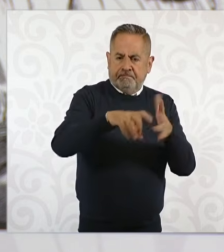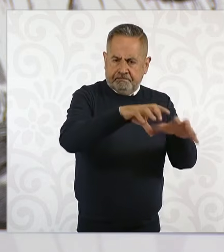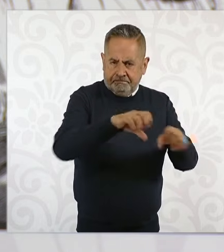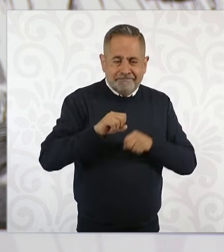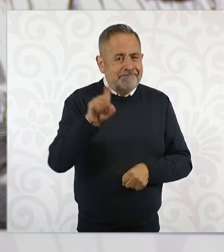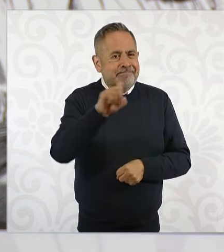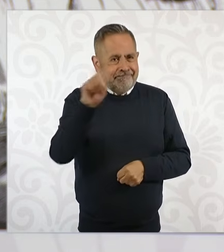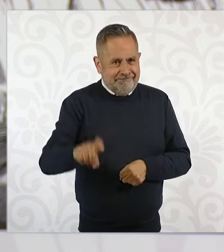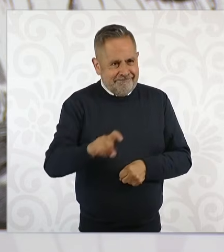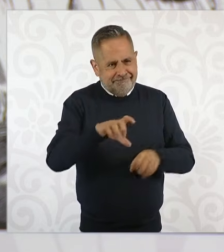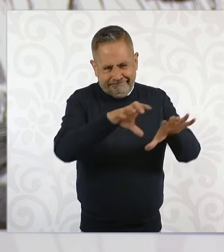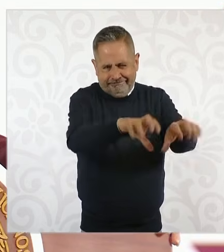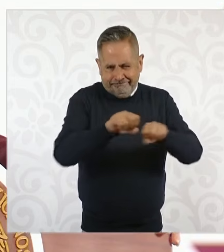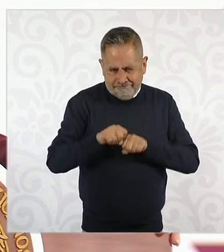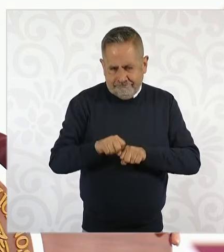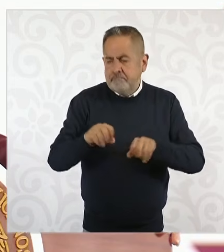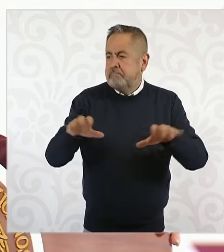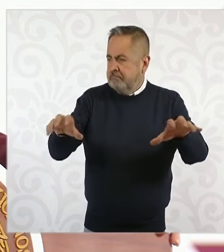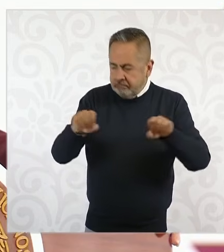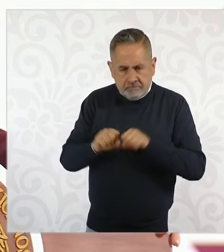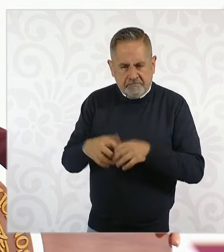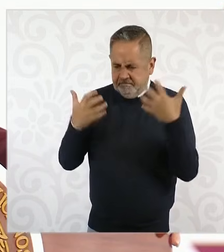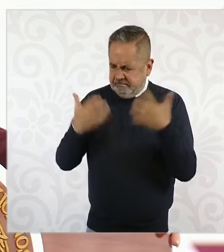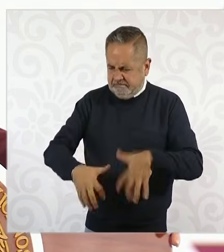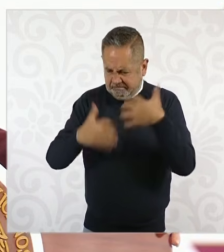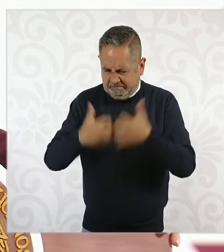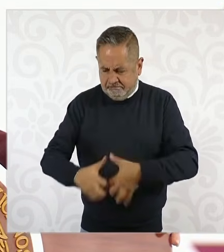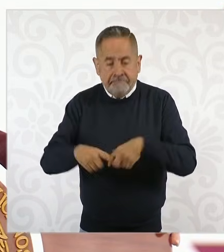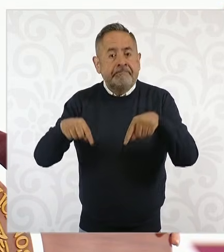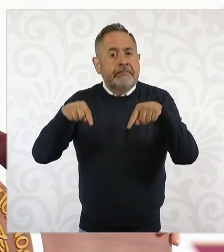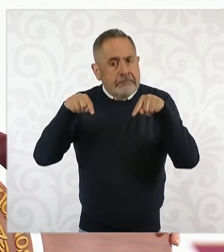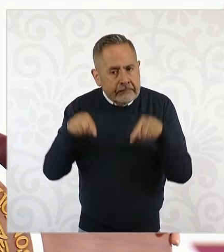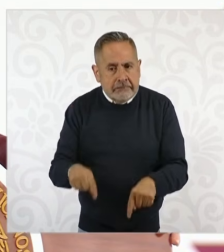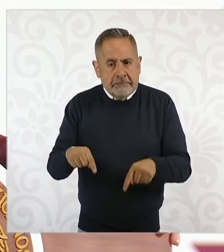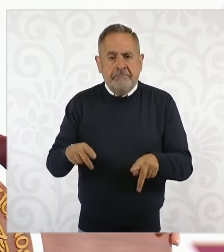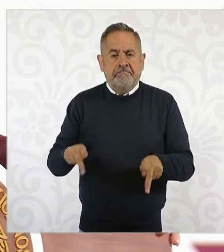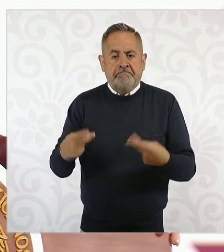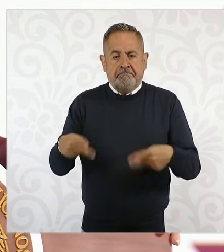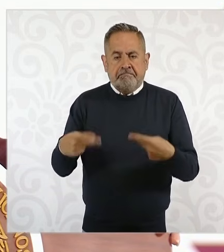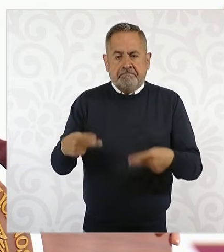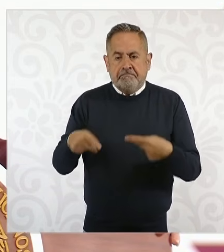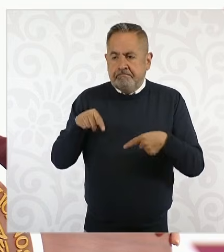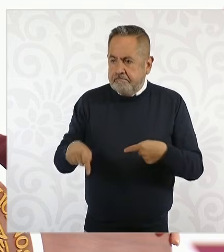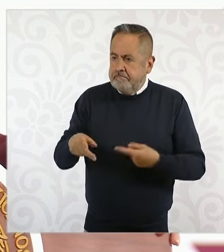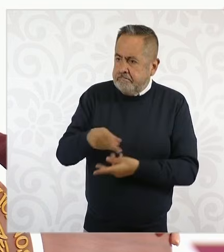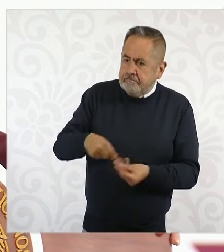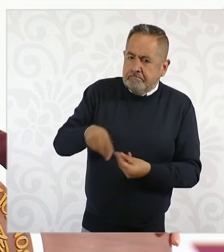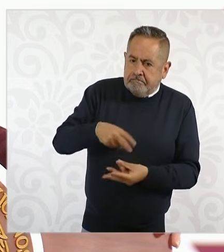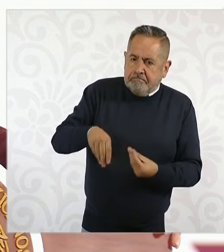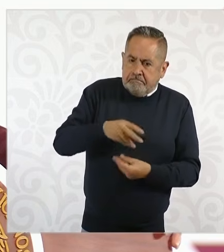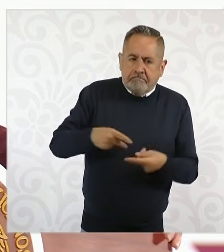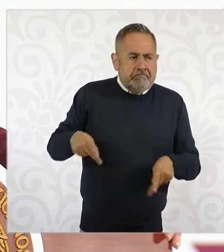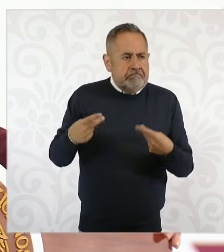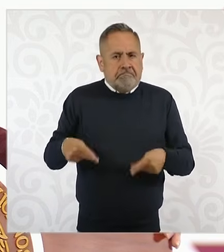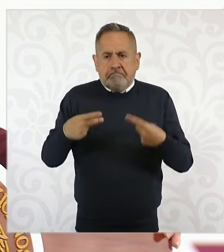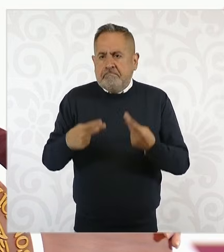México se quede en el mercado interno. Y así es como se está haciendo.